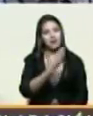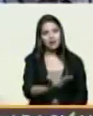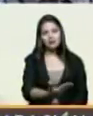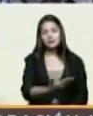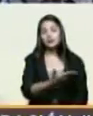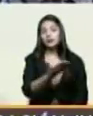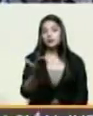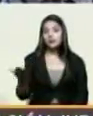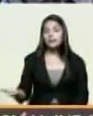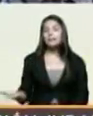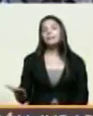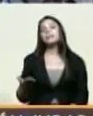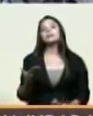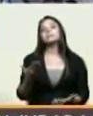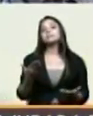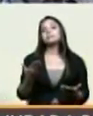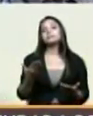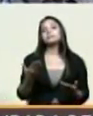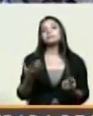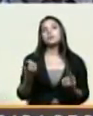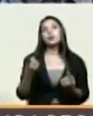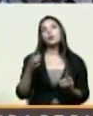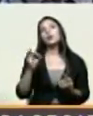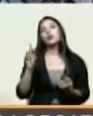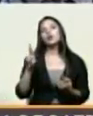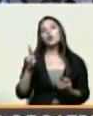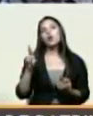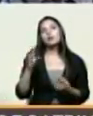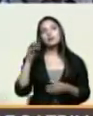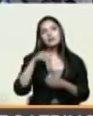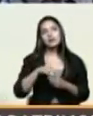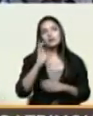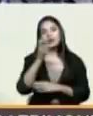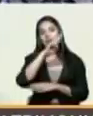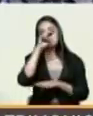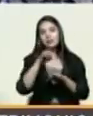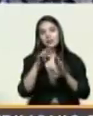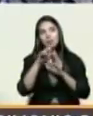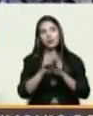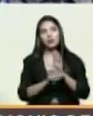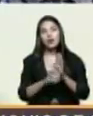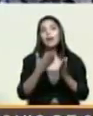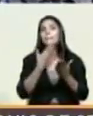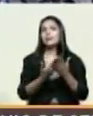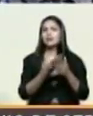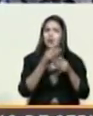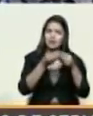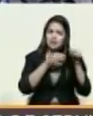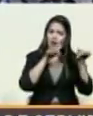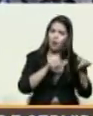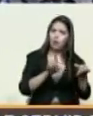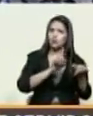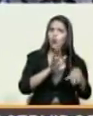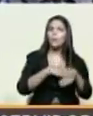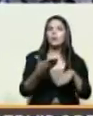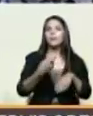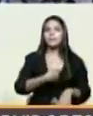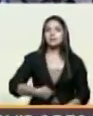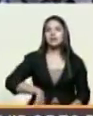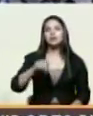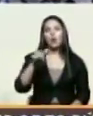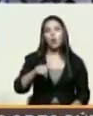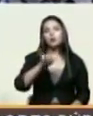allá, y a Robexa en la asamblea. Yo les pedía que no lo hicieran hoy porque hoy el presidente iba